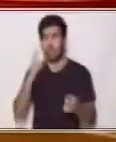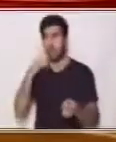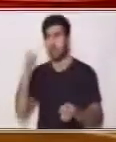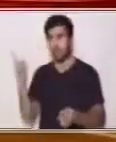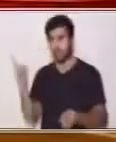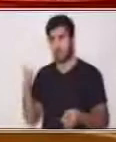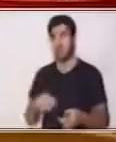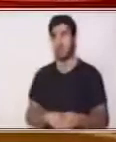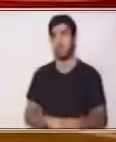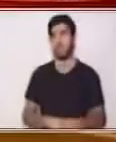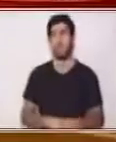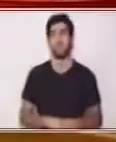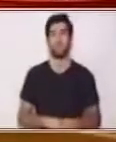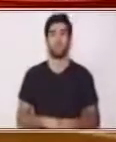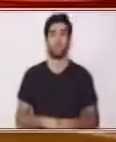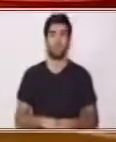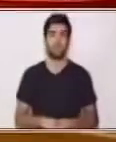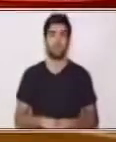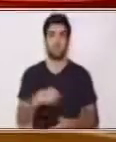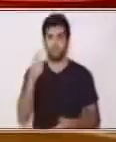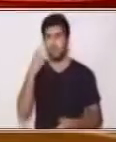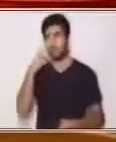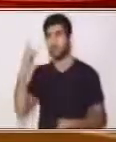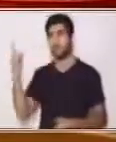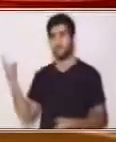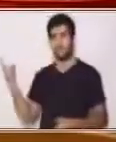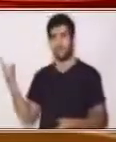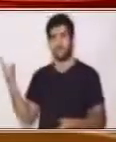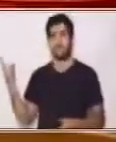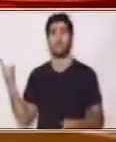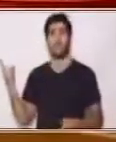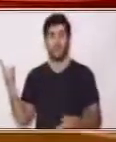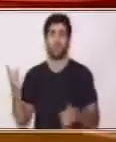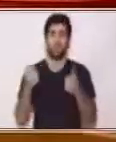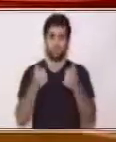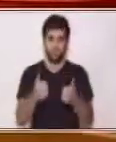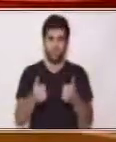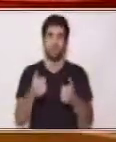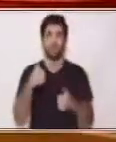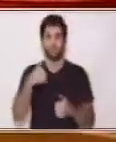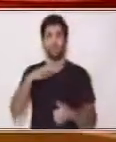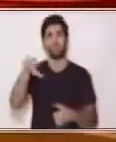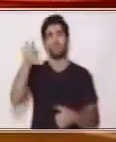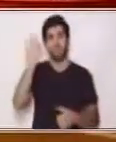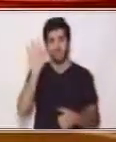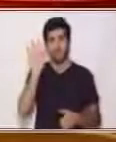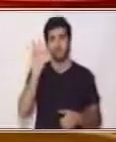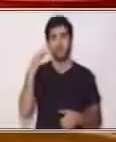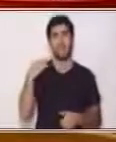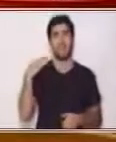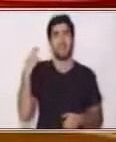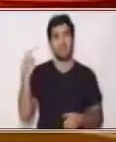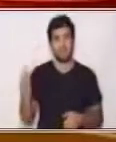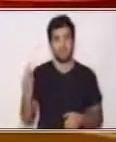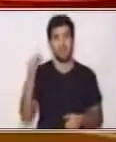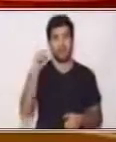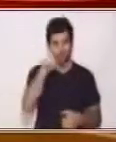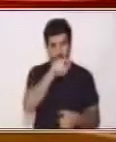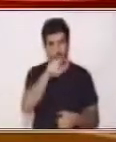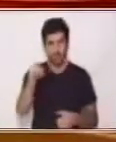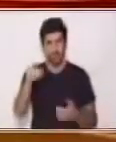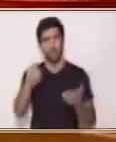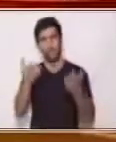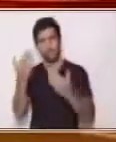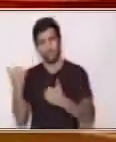este lado de la balanza. ¿Observaste? Muy bien. Así que te invito a que realices tu balanza, ya